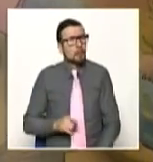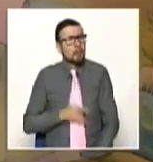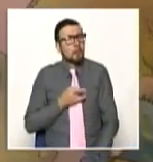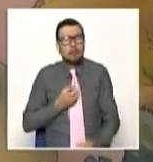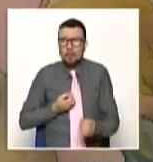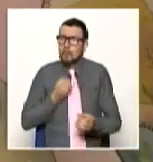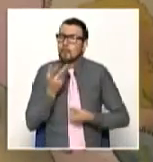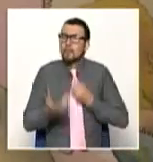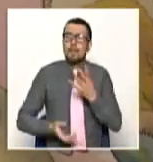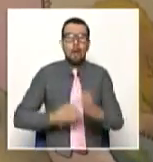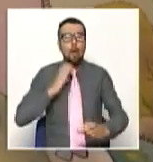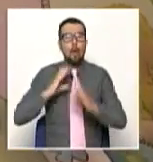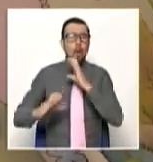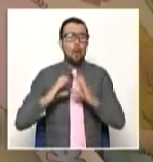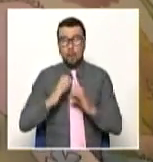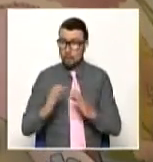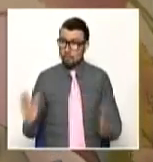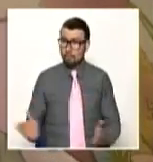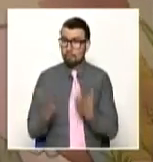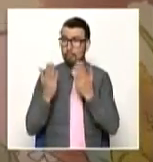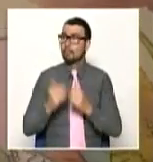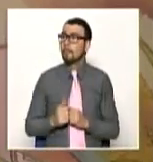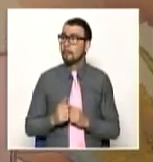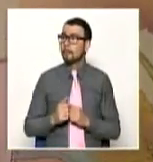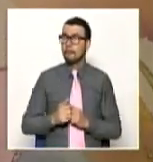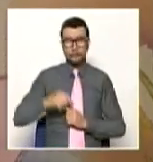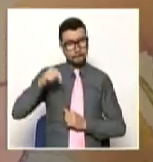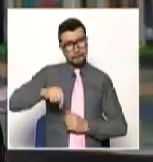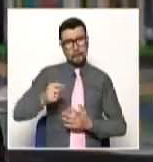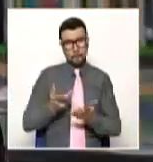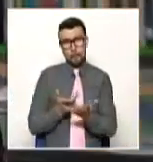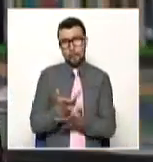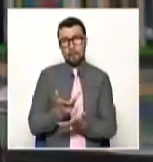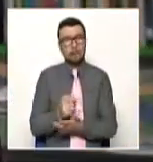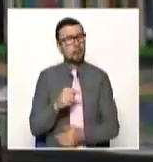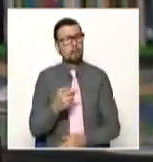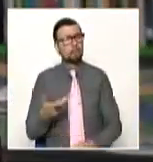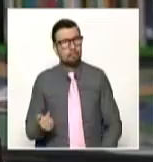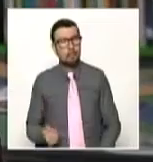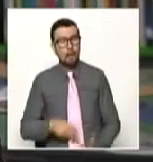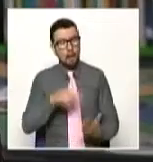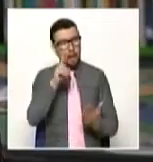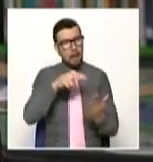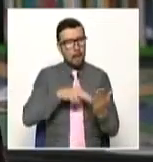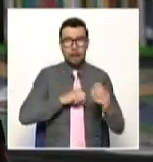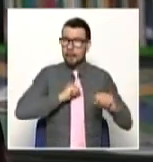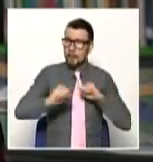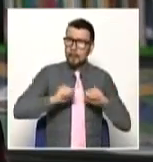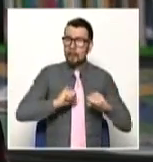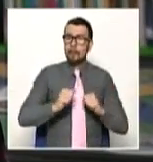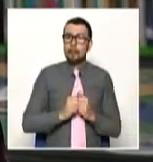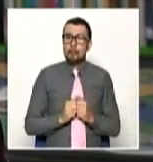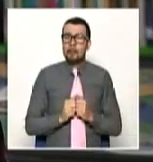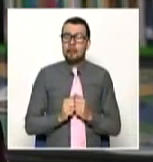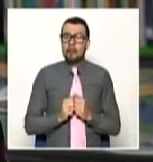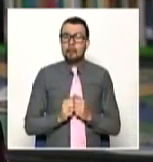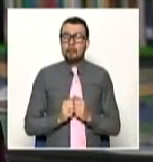y de comunicación verbal y gráfica. El recomendado para hoy es Lectores en Acción. Este